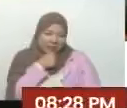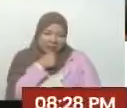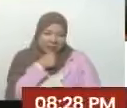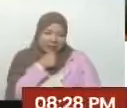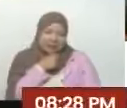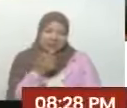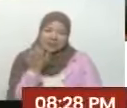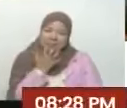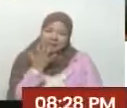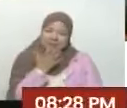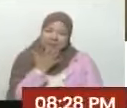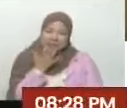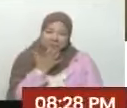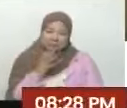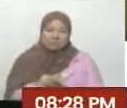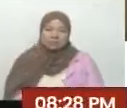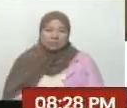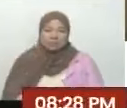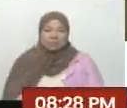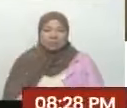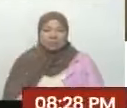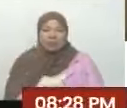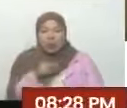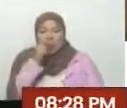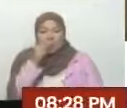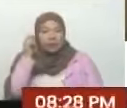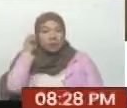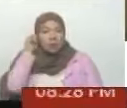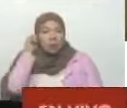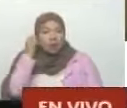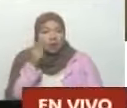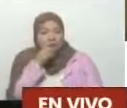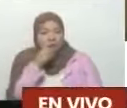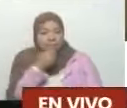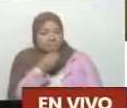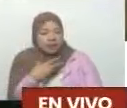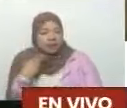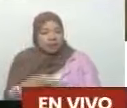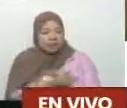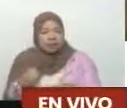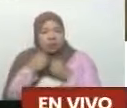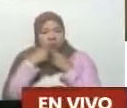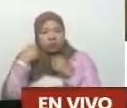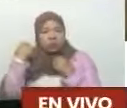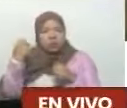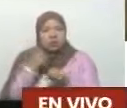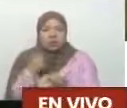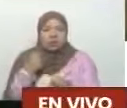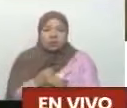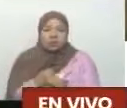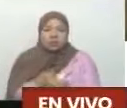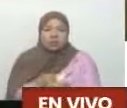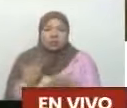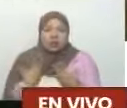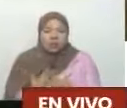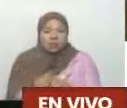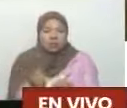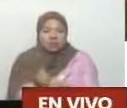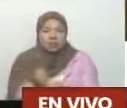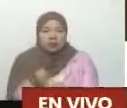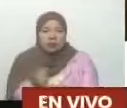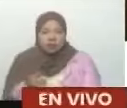hombres y mujeres de bigotes blancos que estamos restiados con esta revolución y que vamos a acompañar